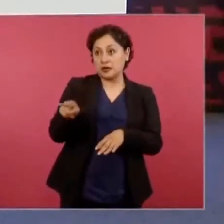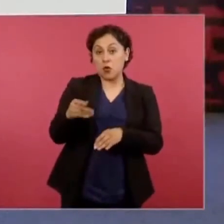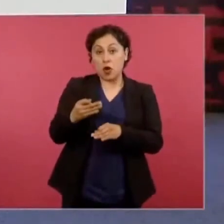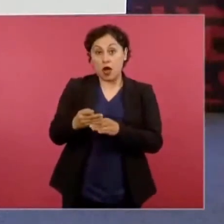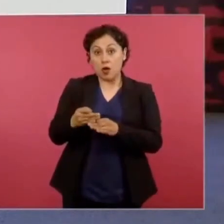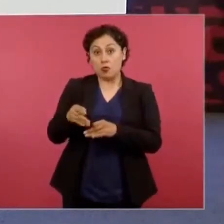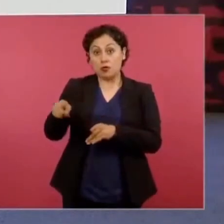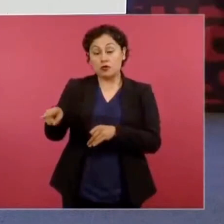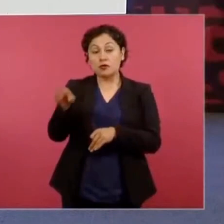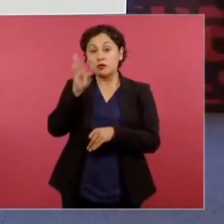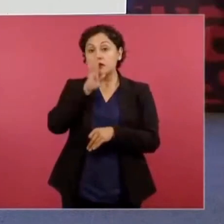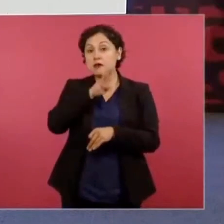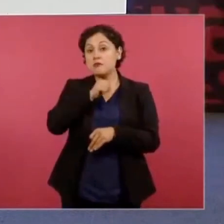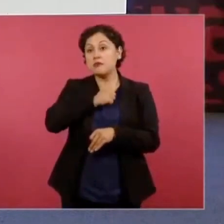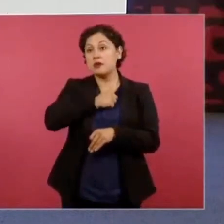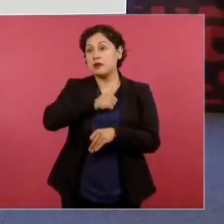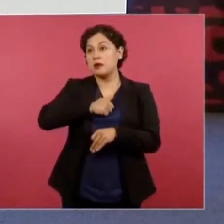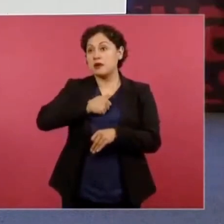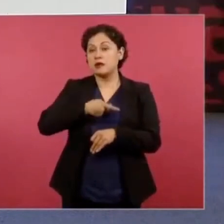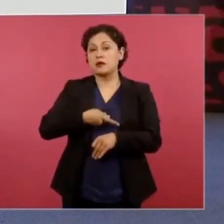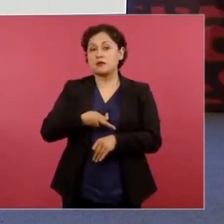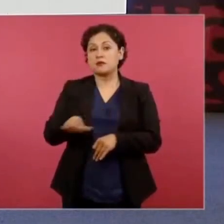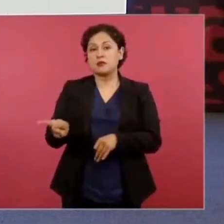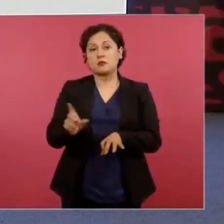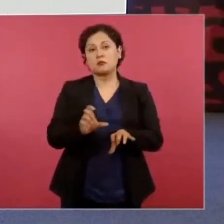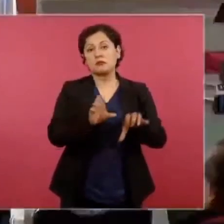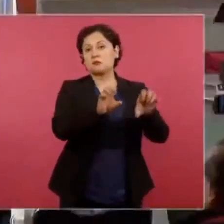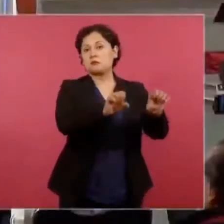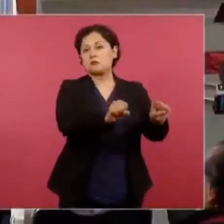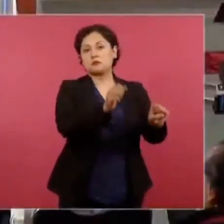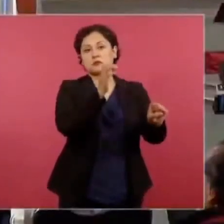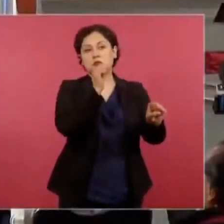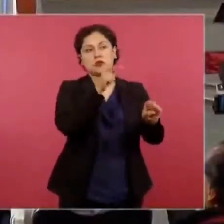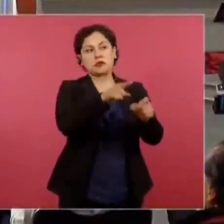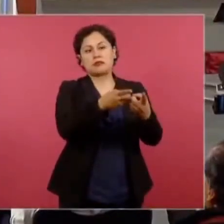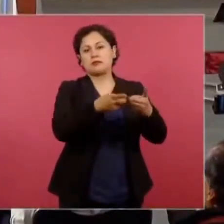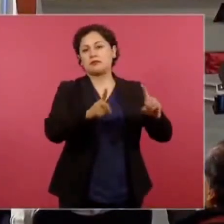condiciones de miseria general. Eso es todo.